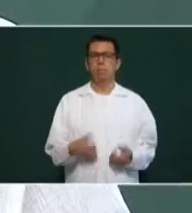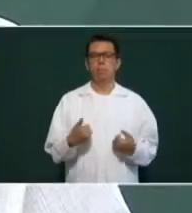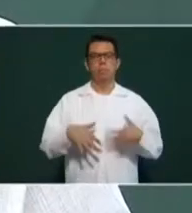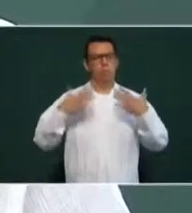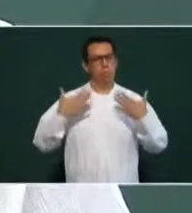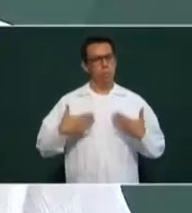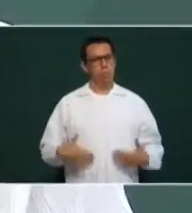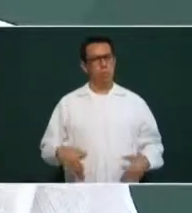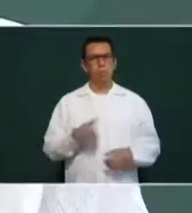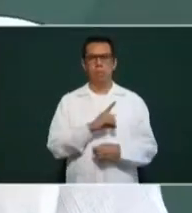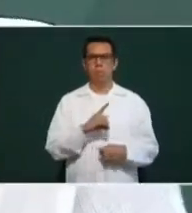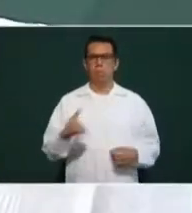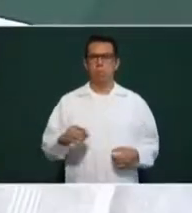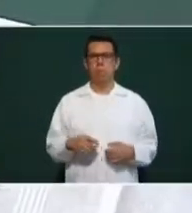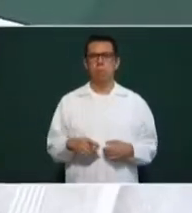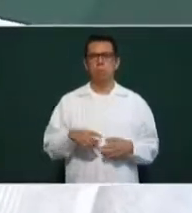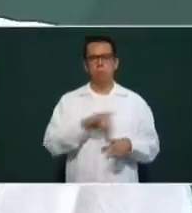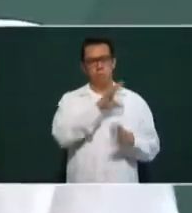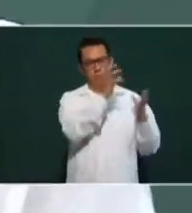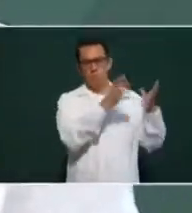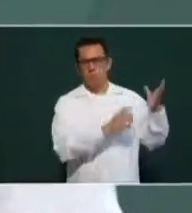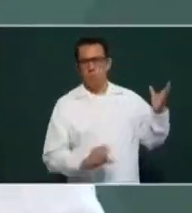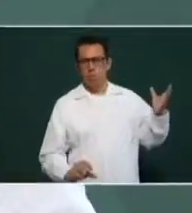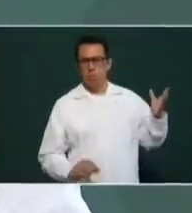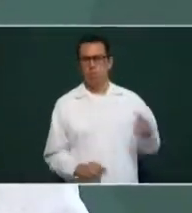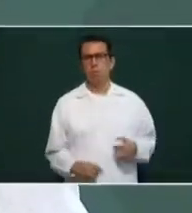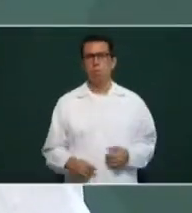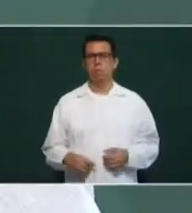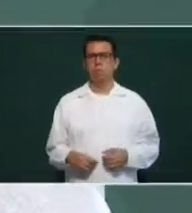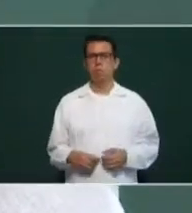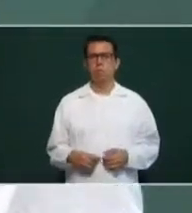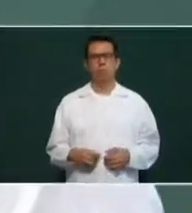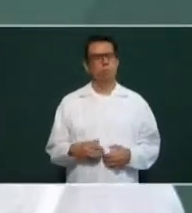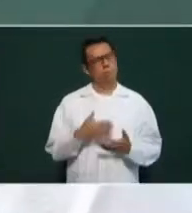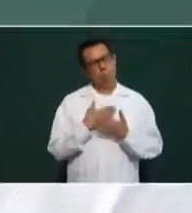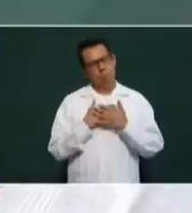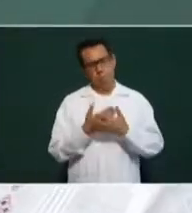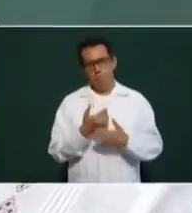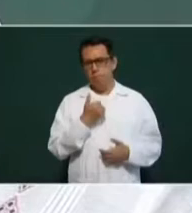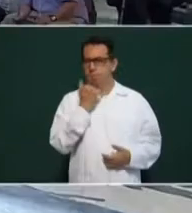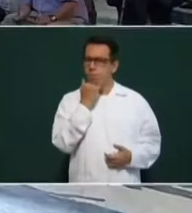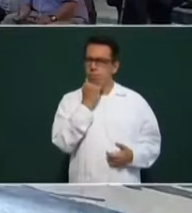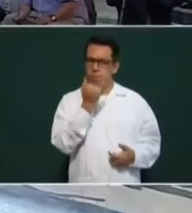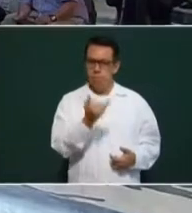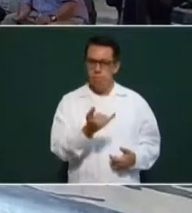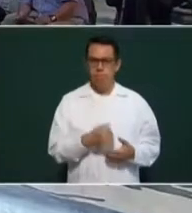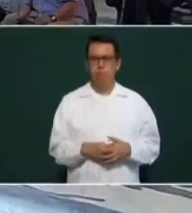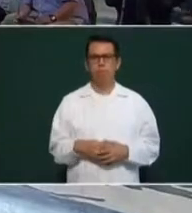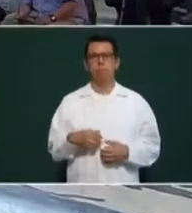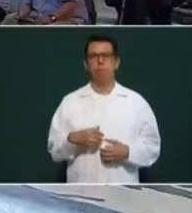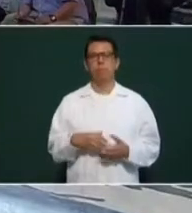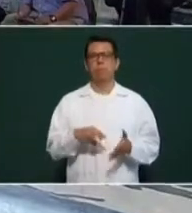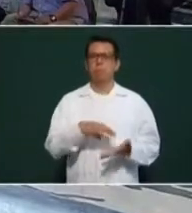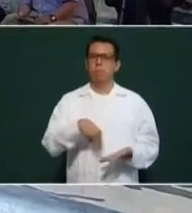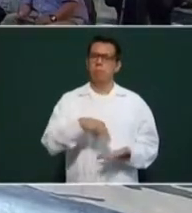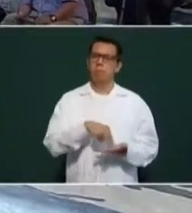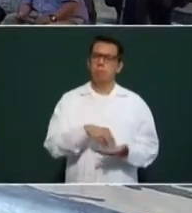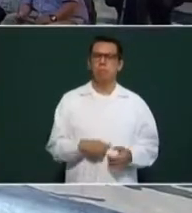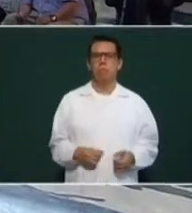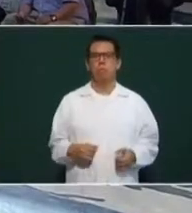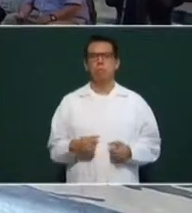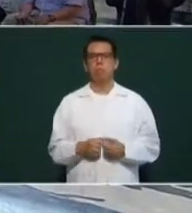lamento mucho lo que sucedió minatitlán lo que ha venido pasando